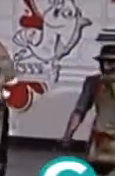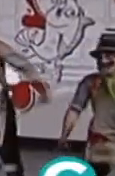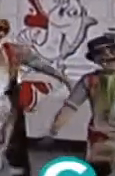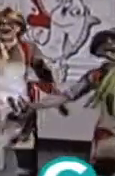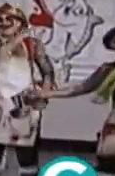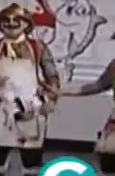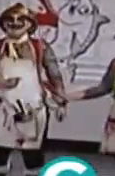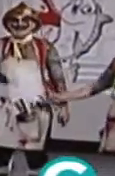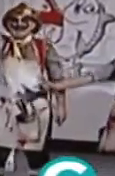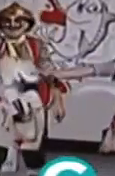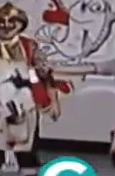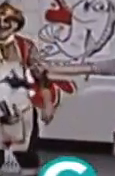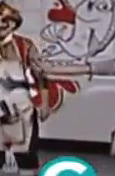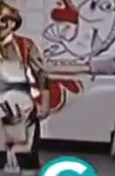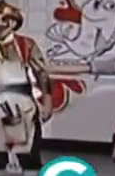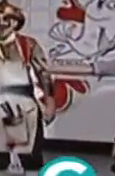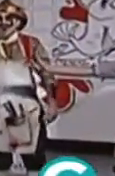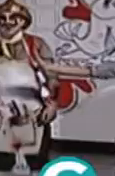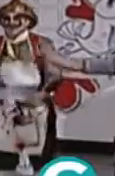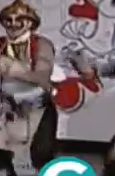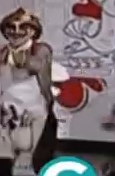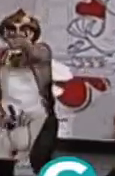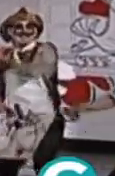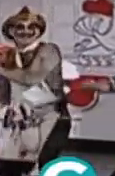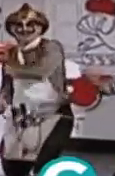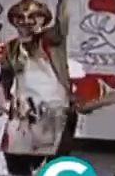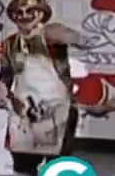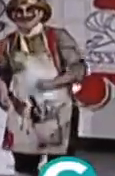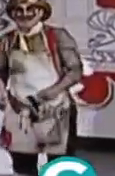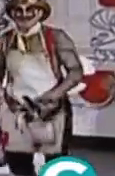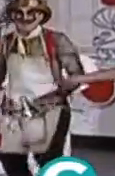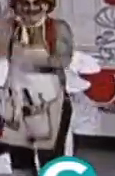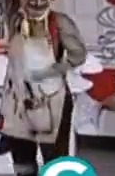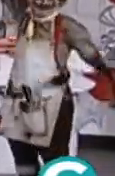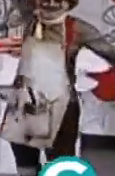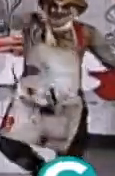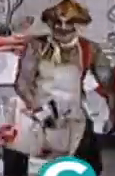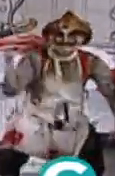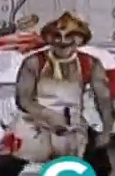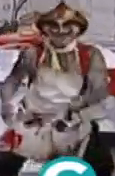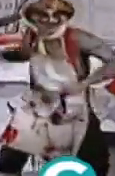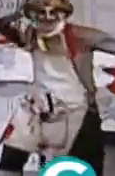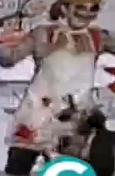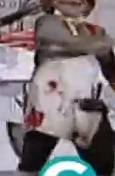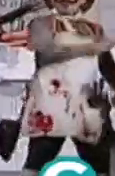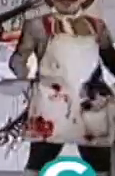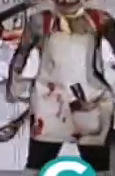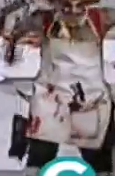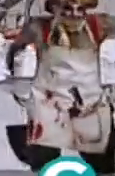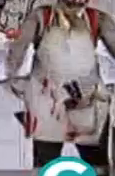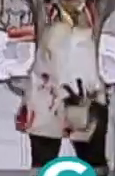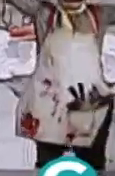mar, llévame pa' acá y volando. ¡Vamos! Calle está todo el mundo de carnaval, y aquí soñando,